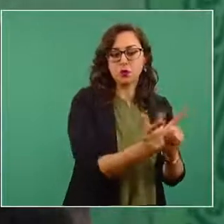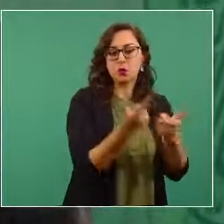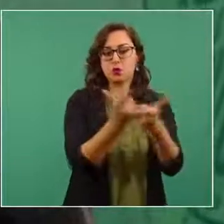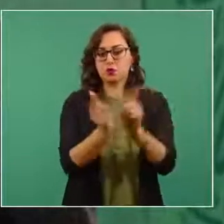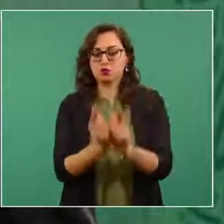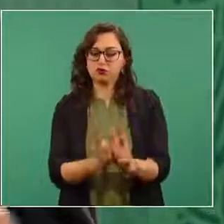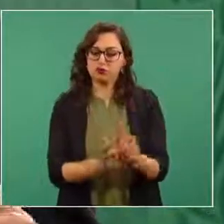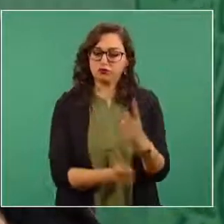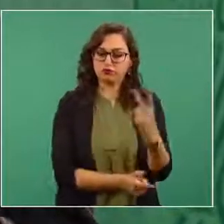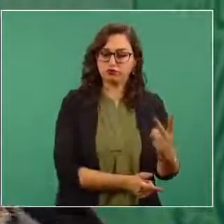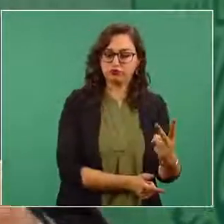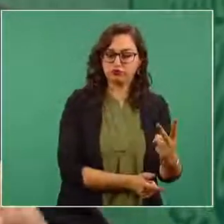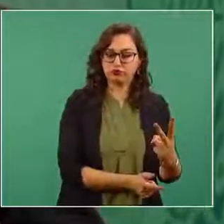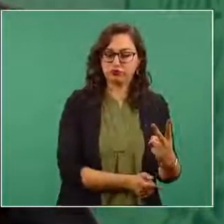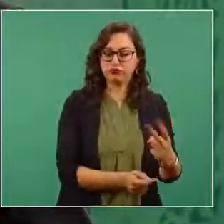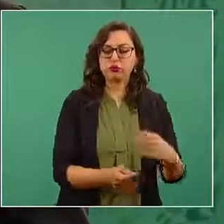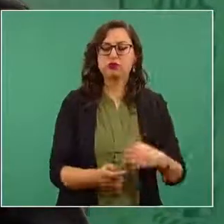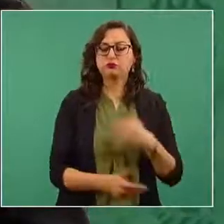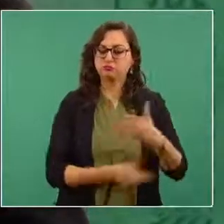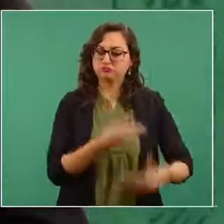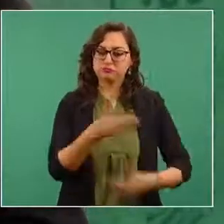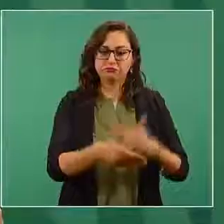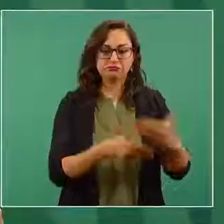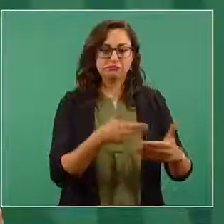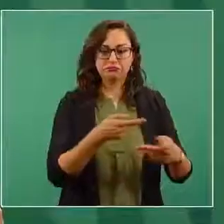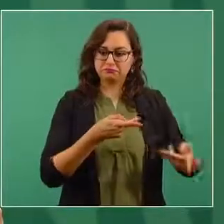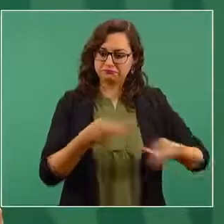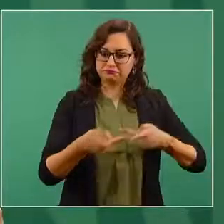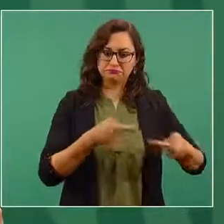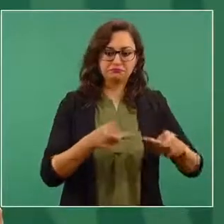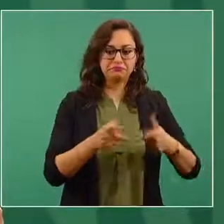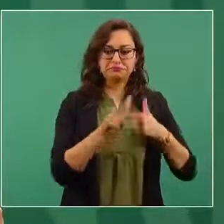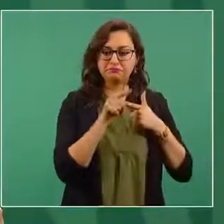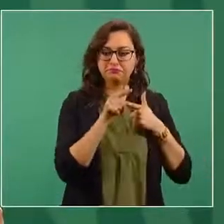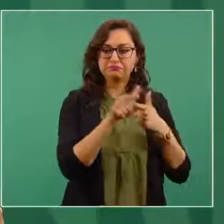y así vamos a continuar con el plan.